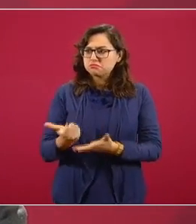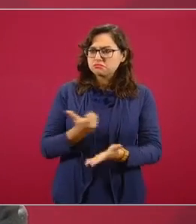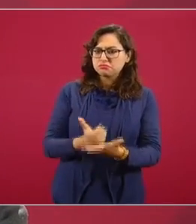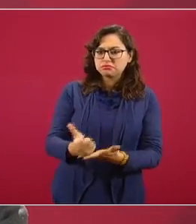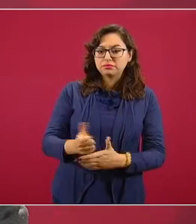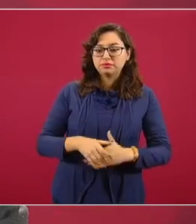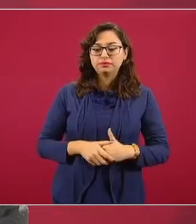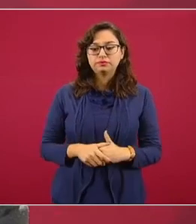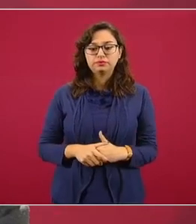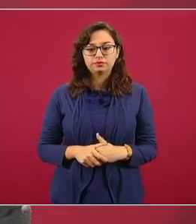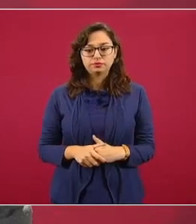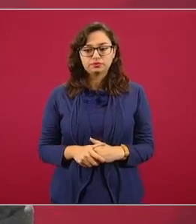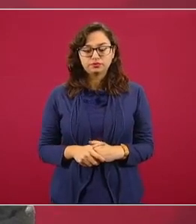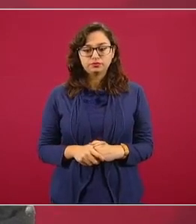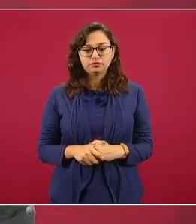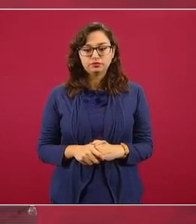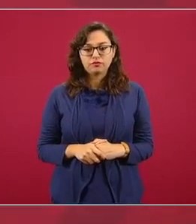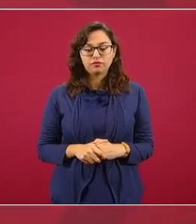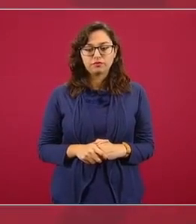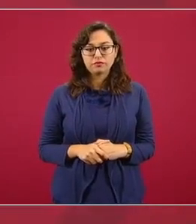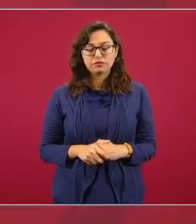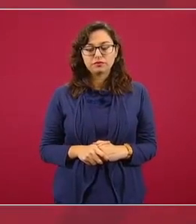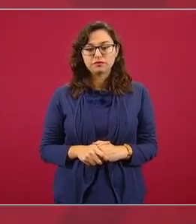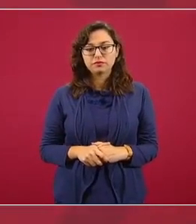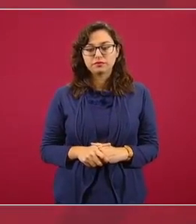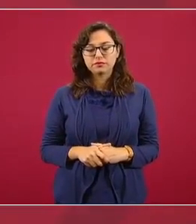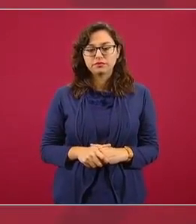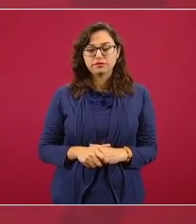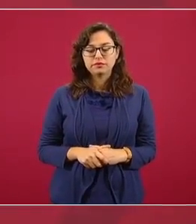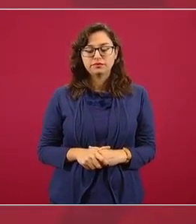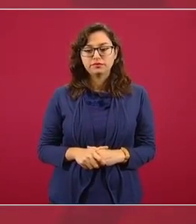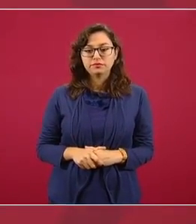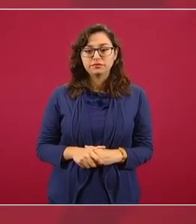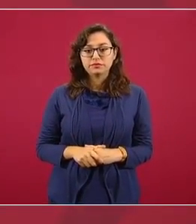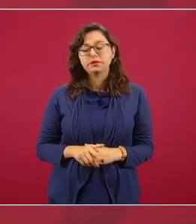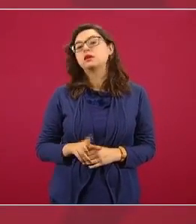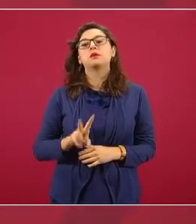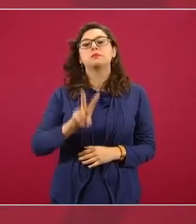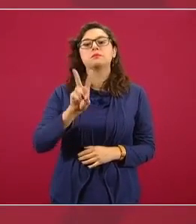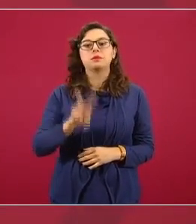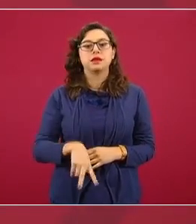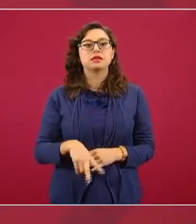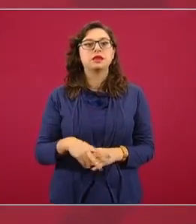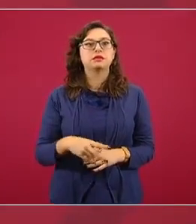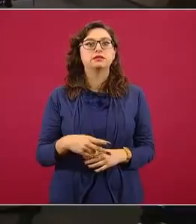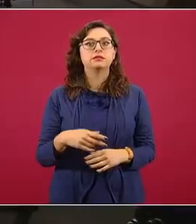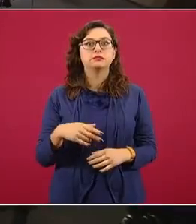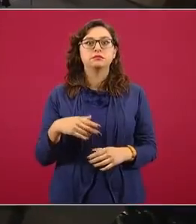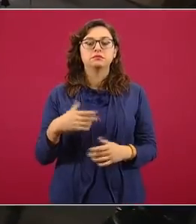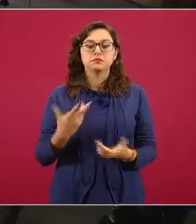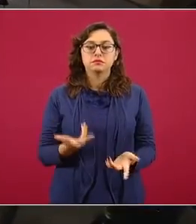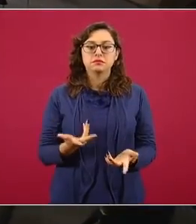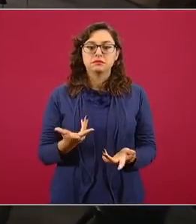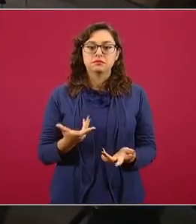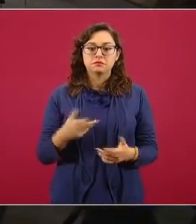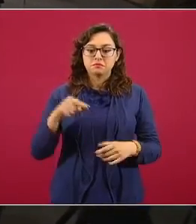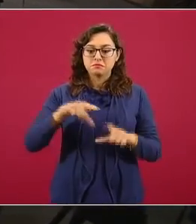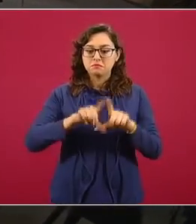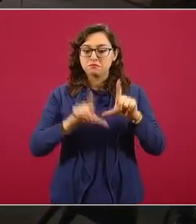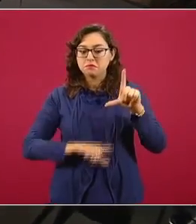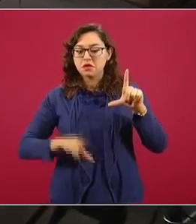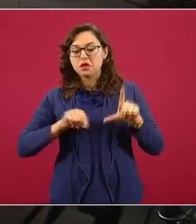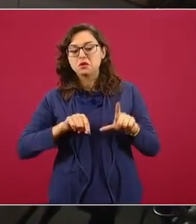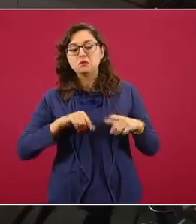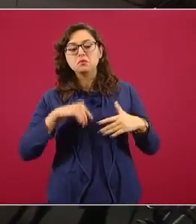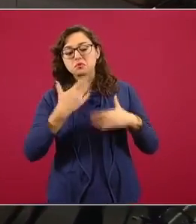y hay mucho entusiasmo de inversionistas sobre la situación de México.